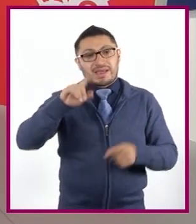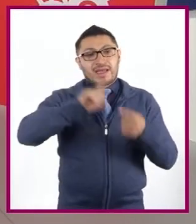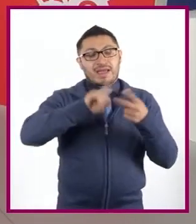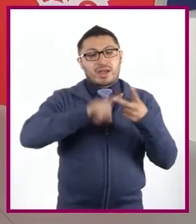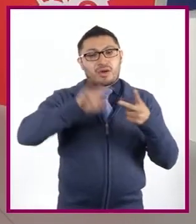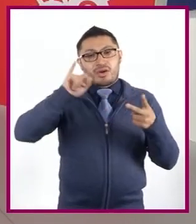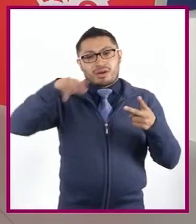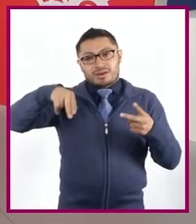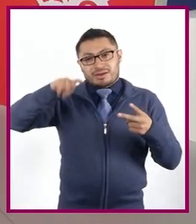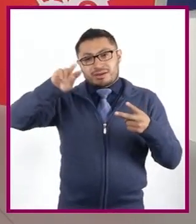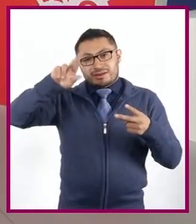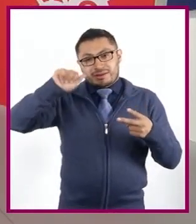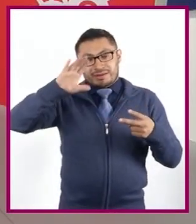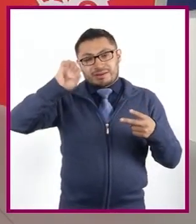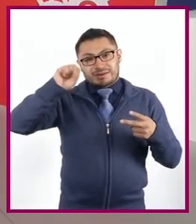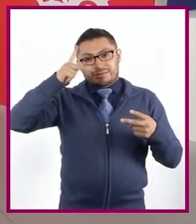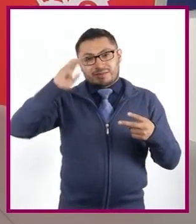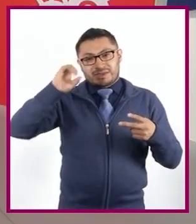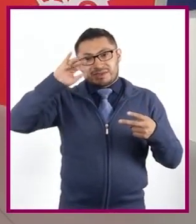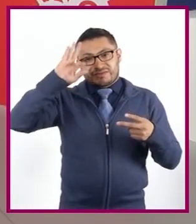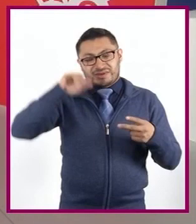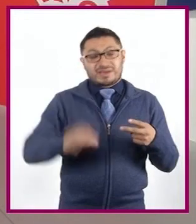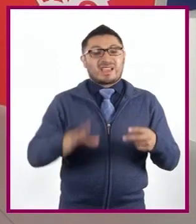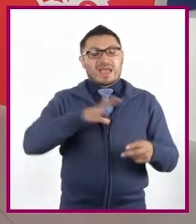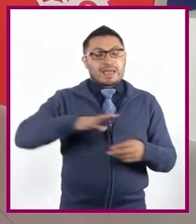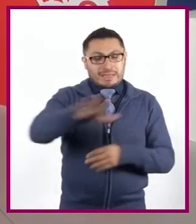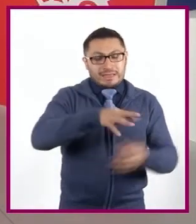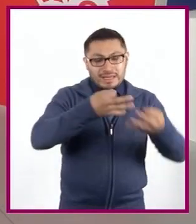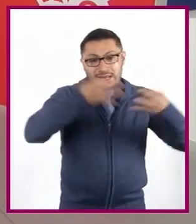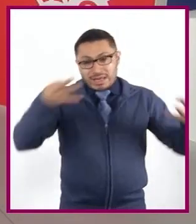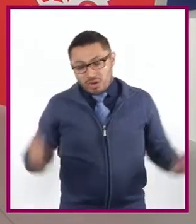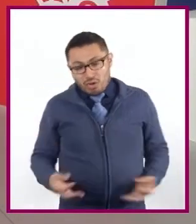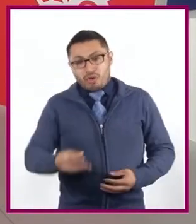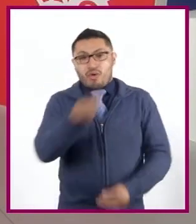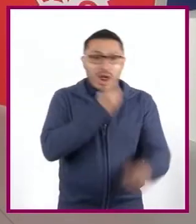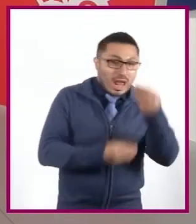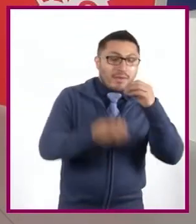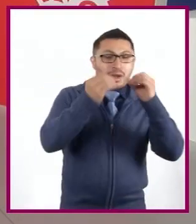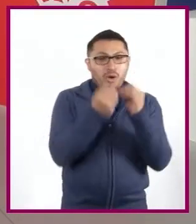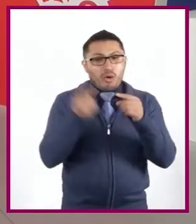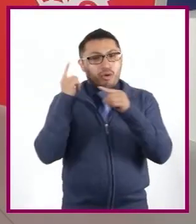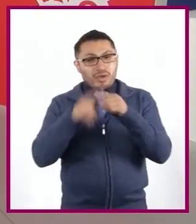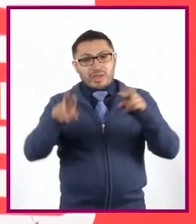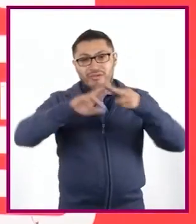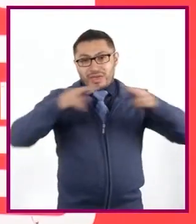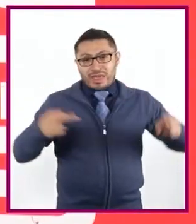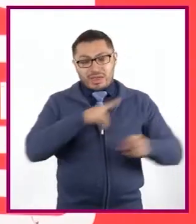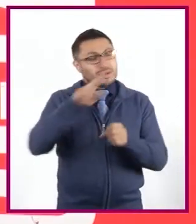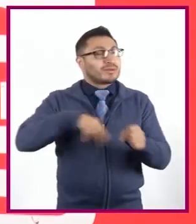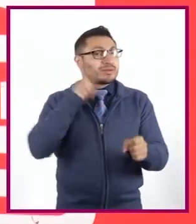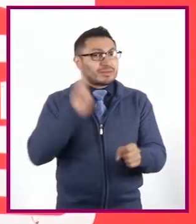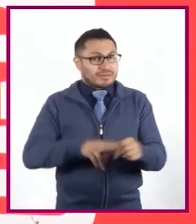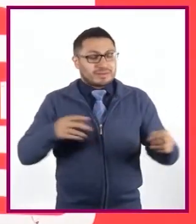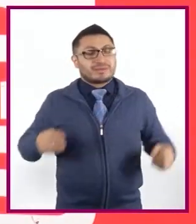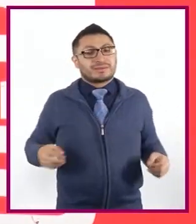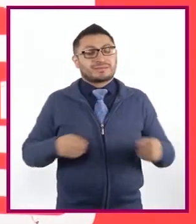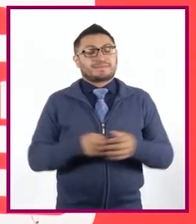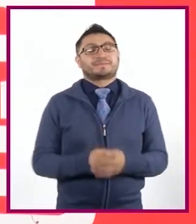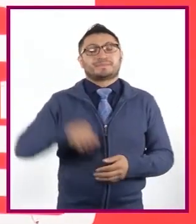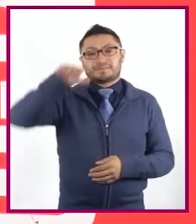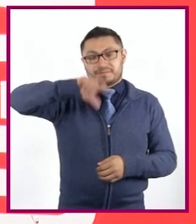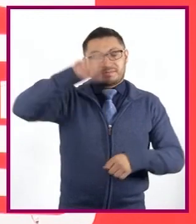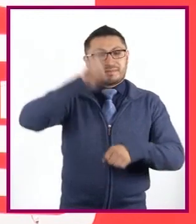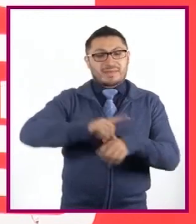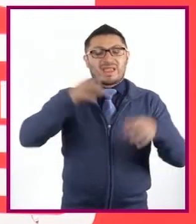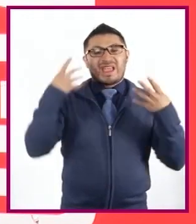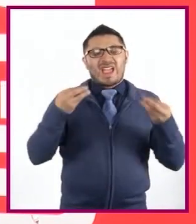por territorio, alimento o algún otro recurso natural. Como este día estuvo lleno